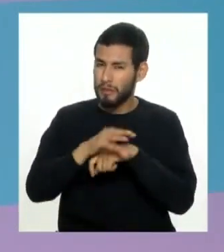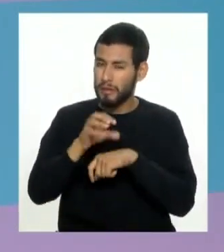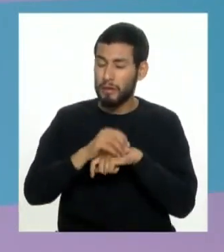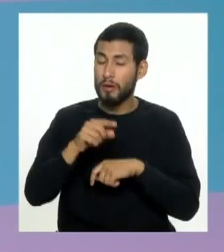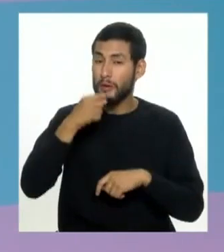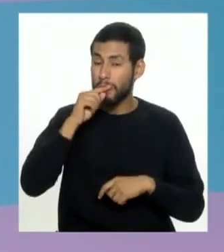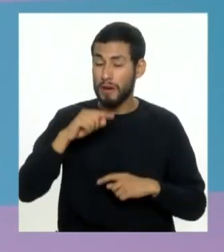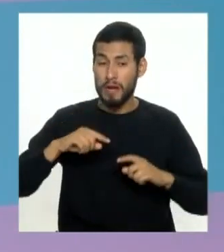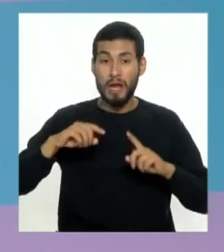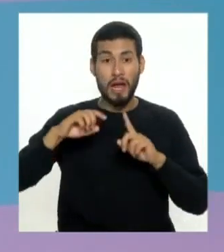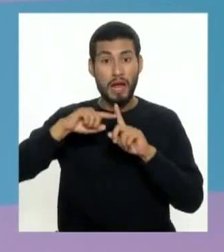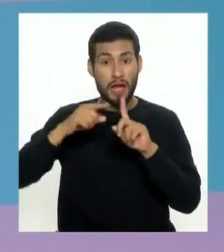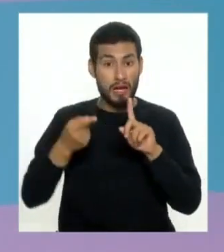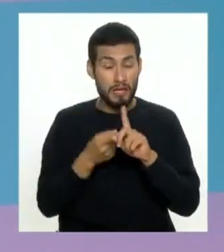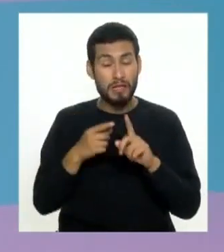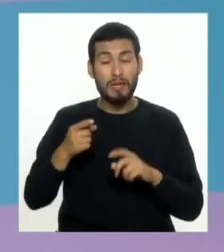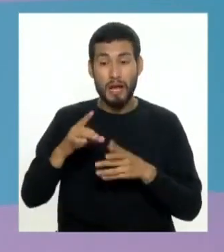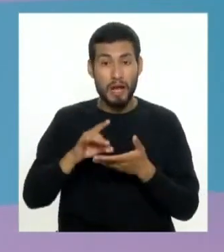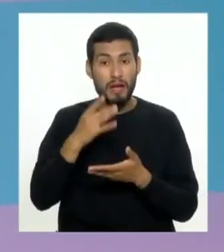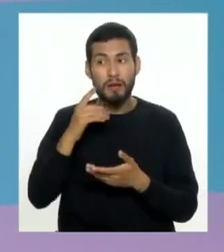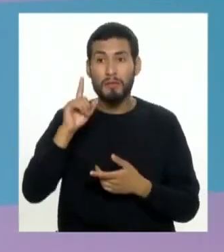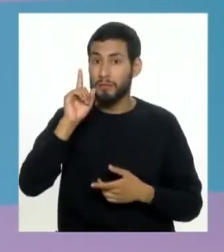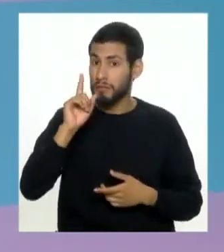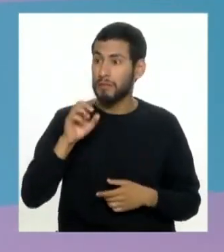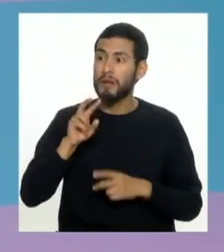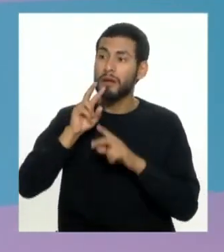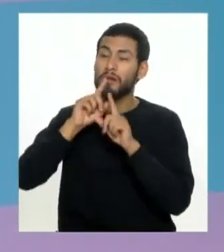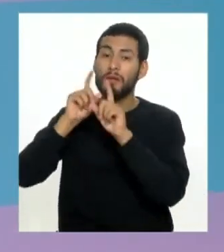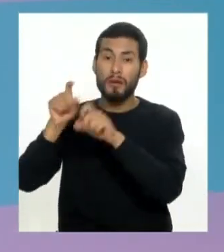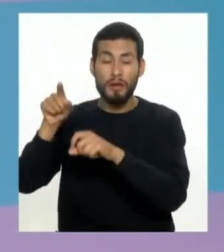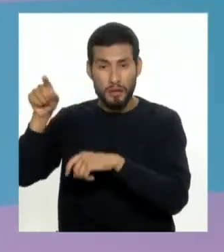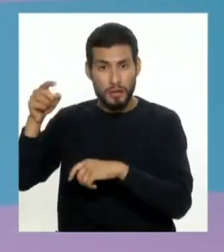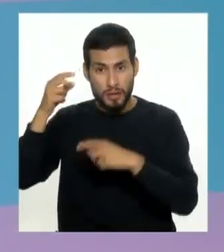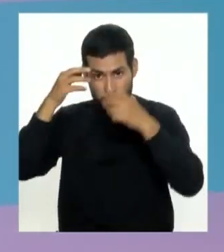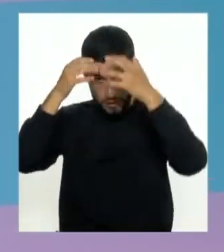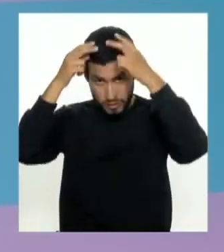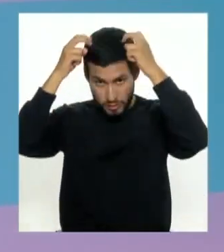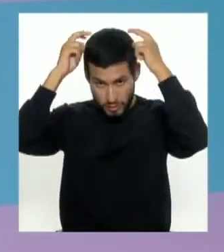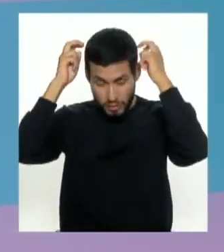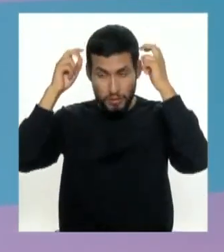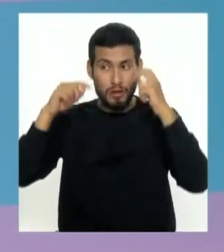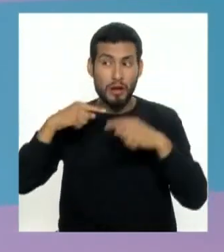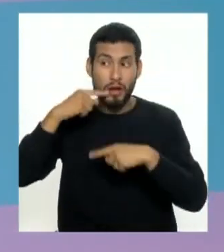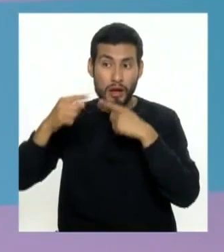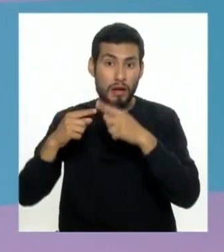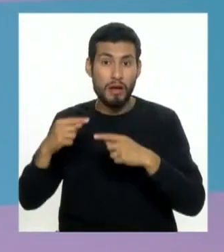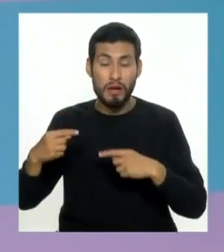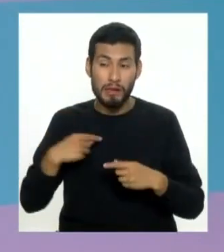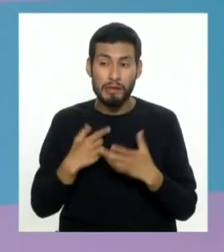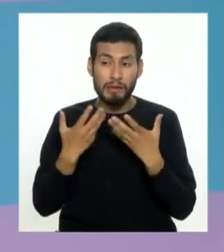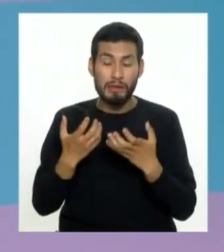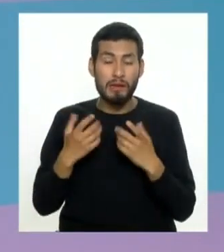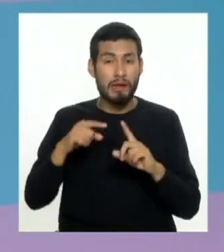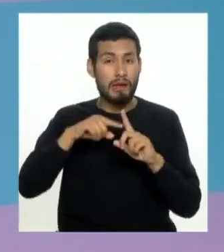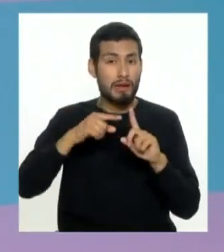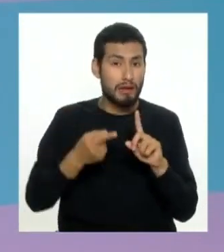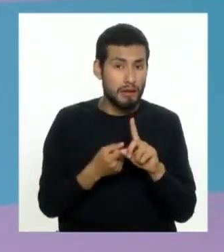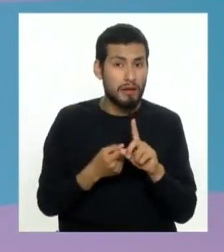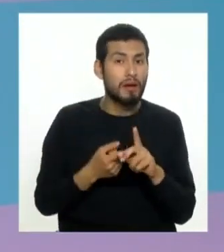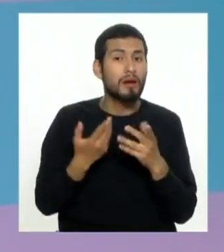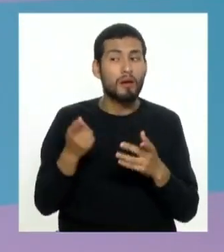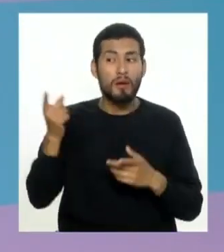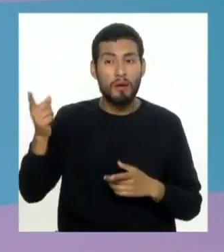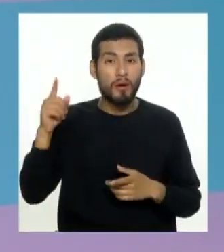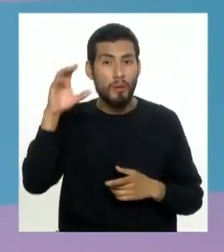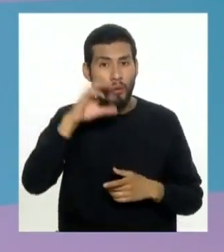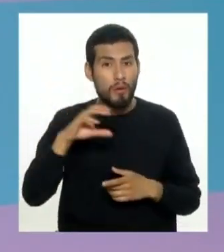con epilepsia va a tener hijos es consultar con el neurólogo, decirle que tiene el deseo de tener hijos para que él